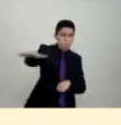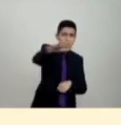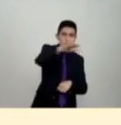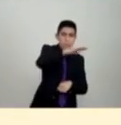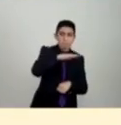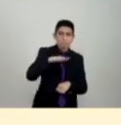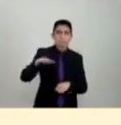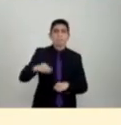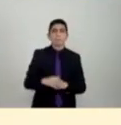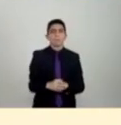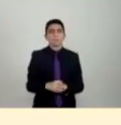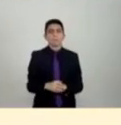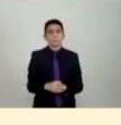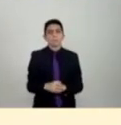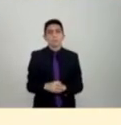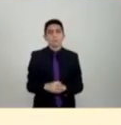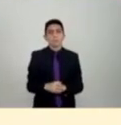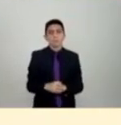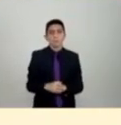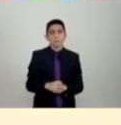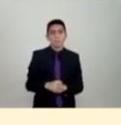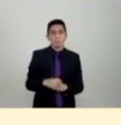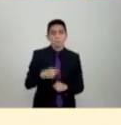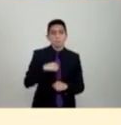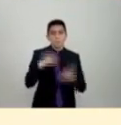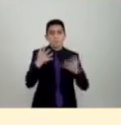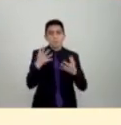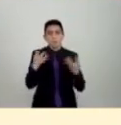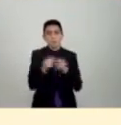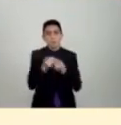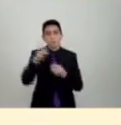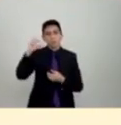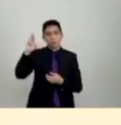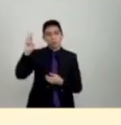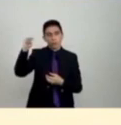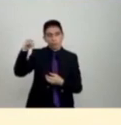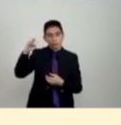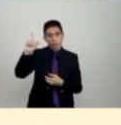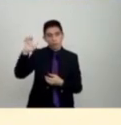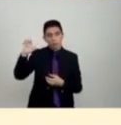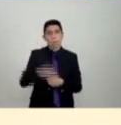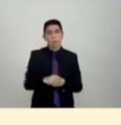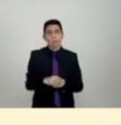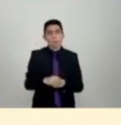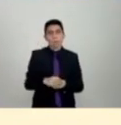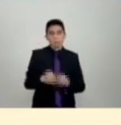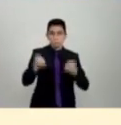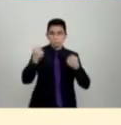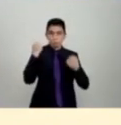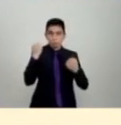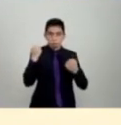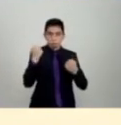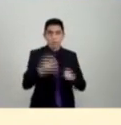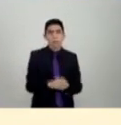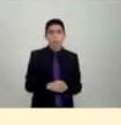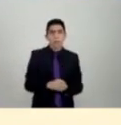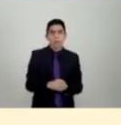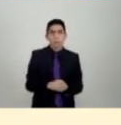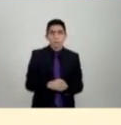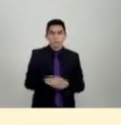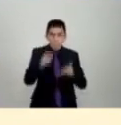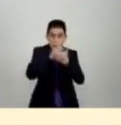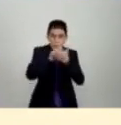a cubrir. Yo hice una gira con Crumley, el más rudo y más zarrapastroso de los